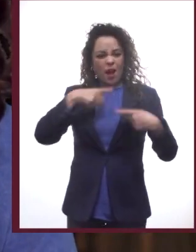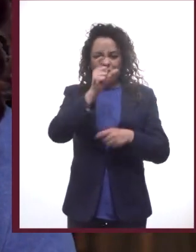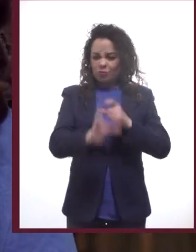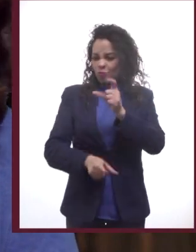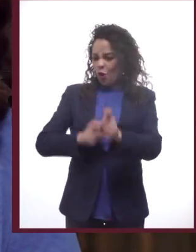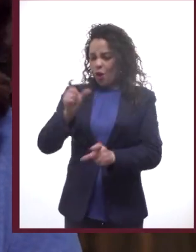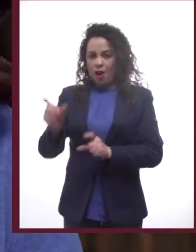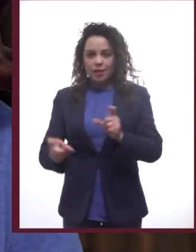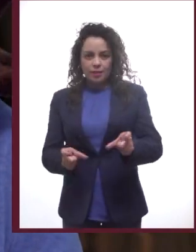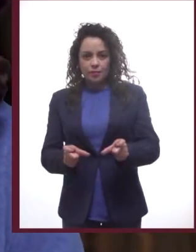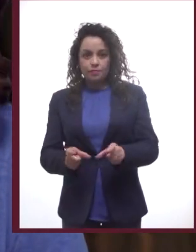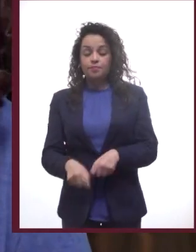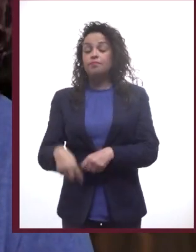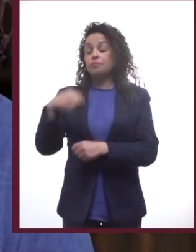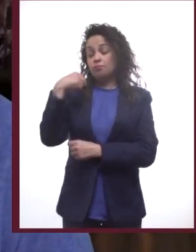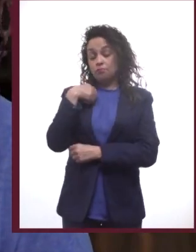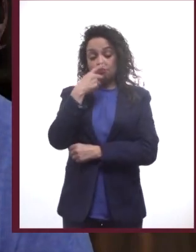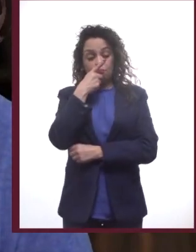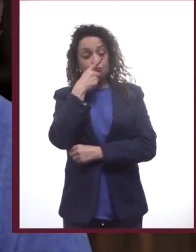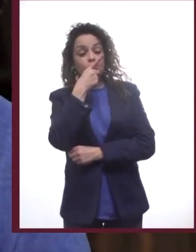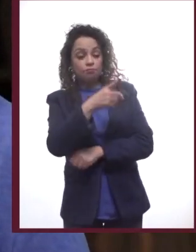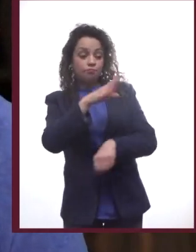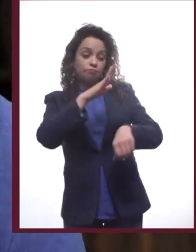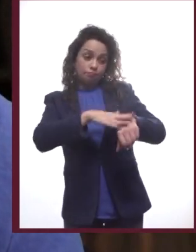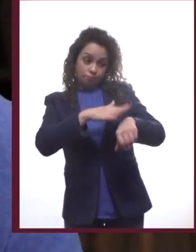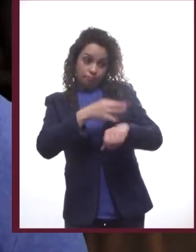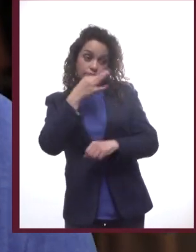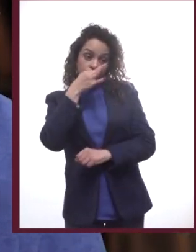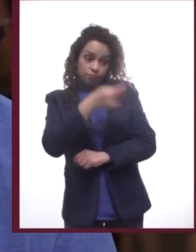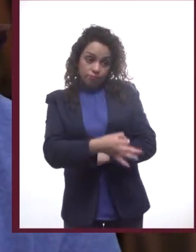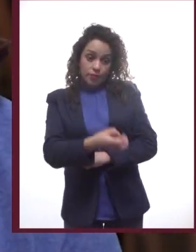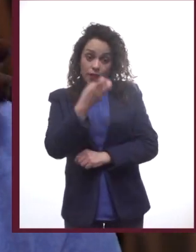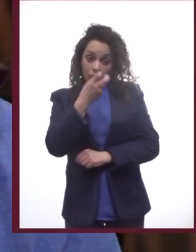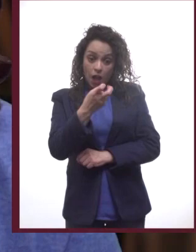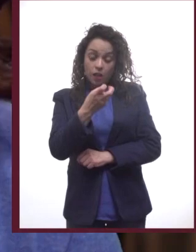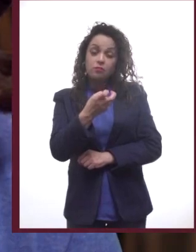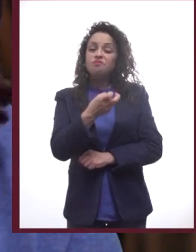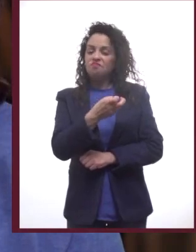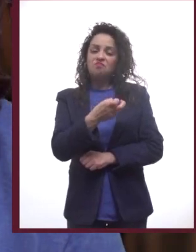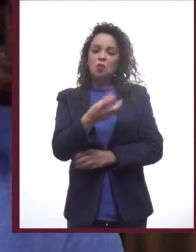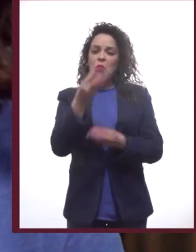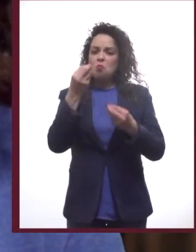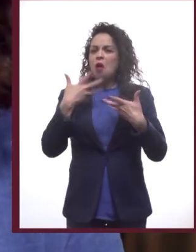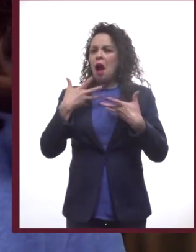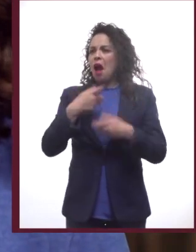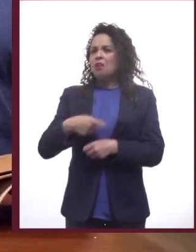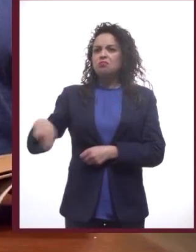mi obligación advertirte que te estás metiendo en un terreno muy competido.